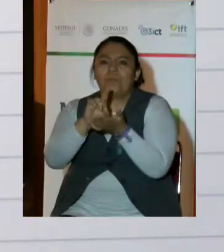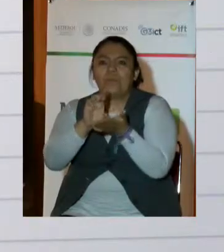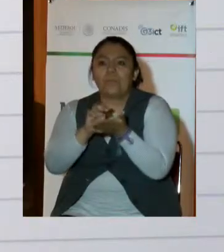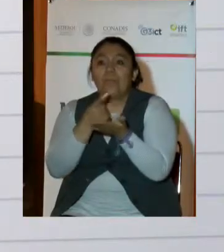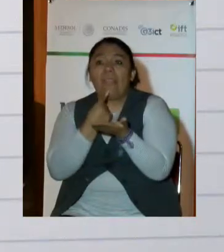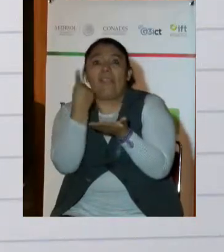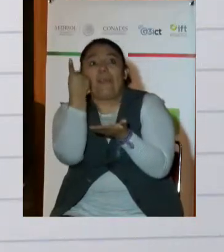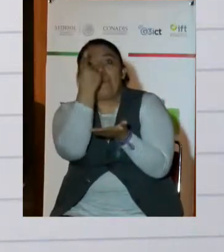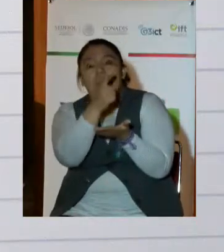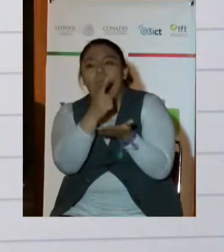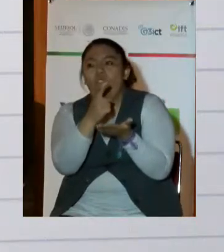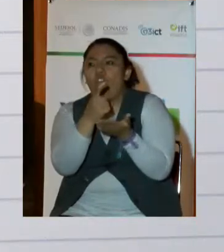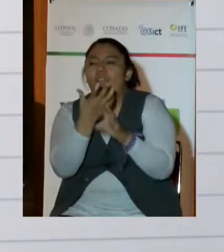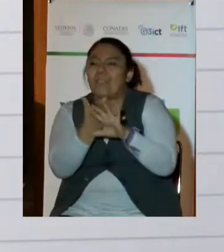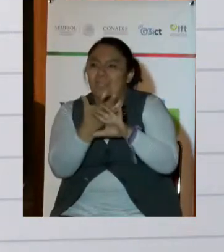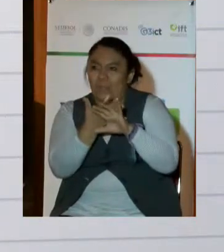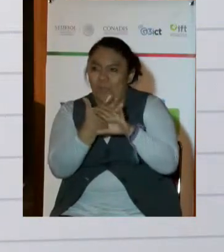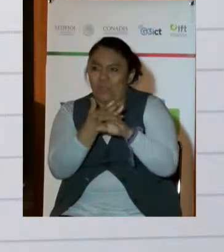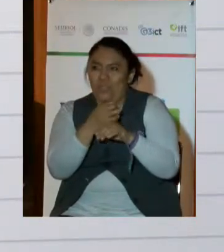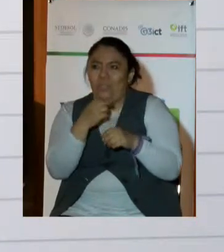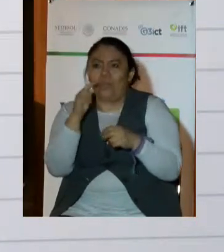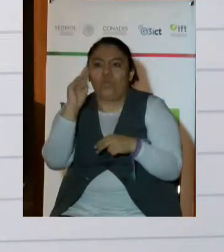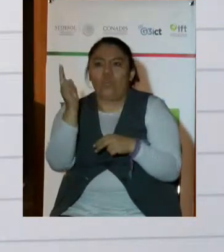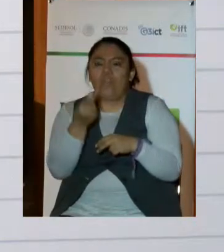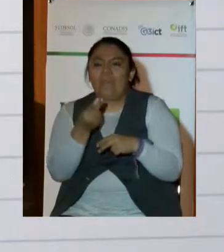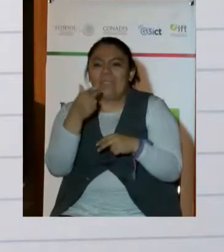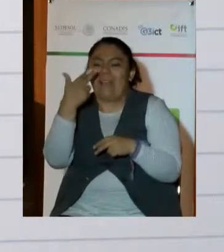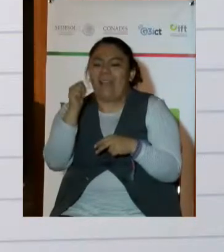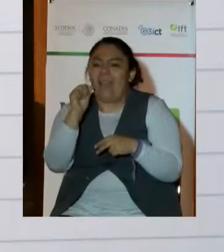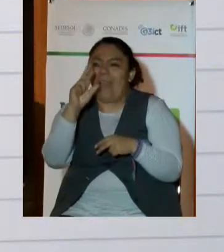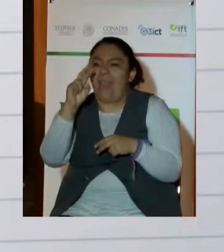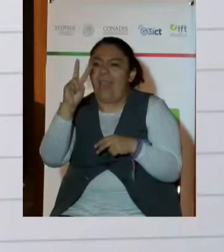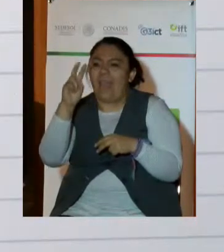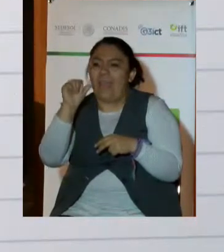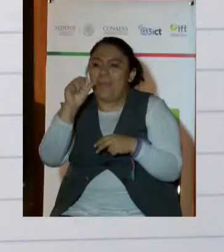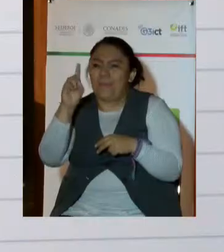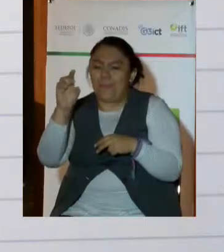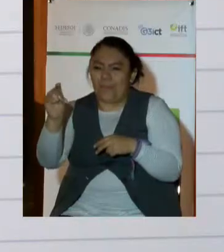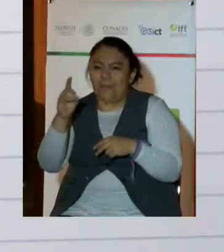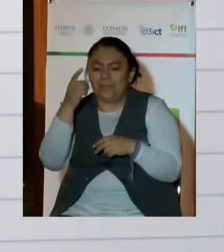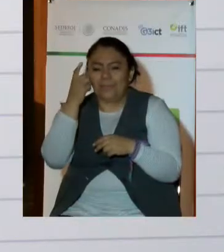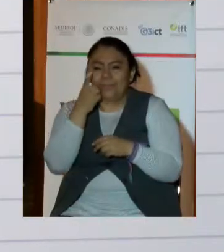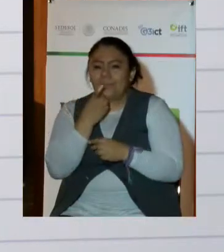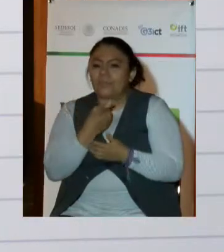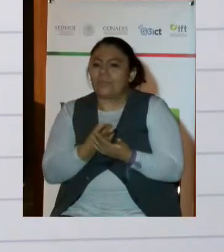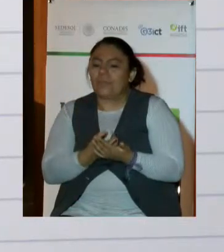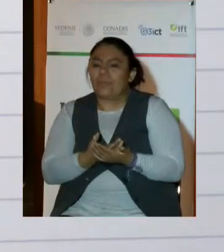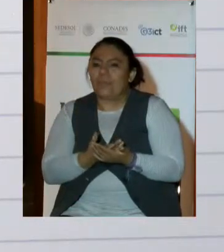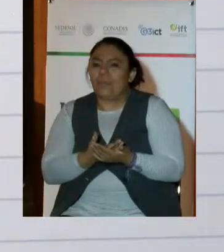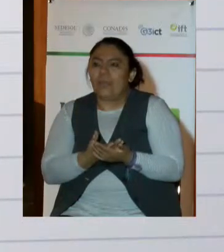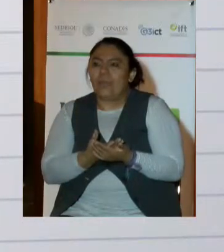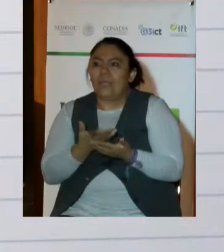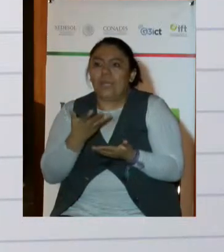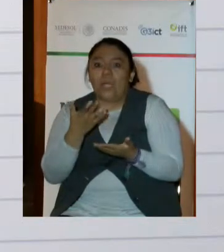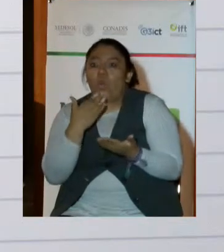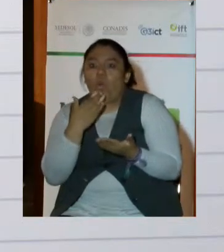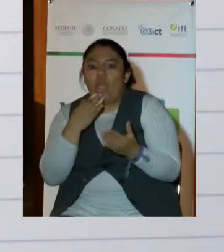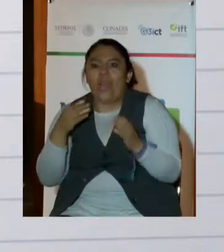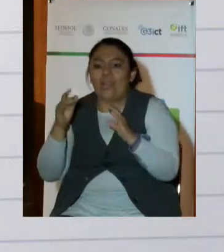ha habido muchos avances en el tema de accesibilidad, el año pasado, en abril, ¿no?, de este